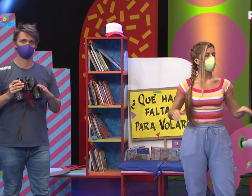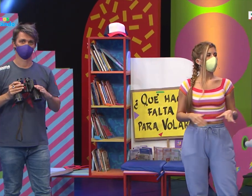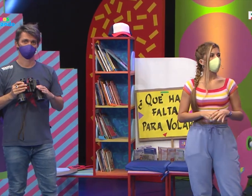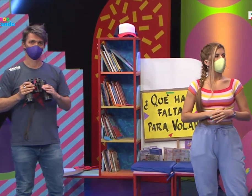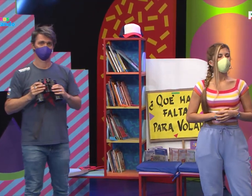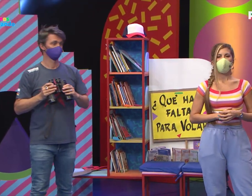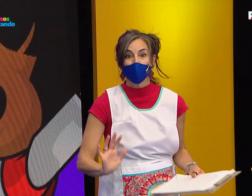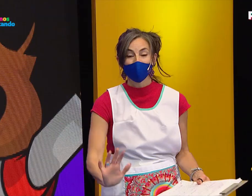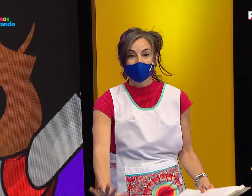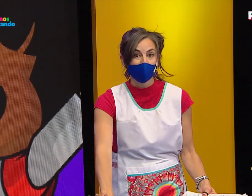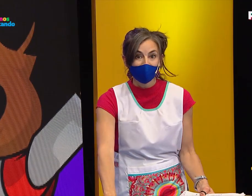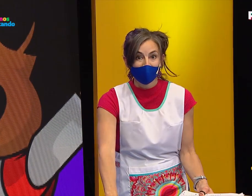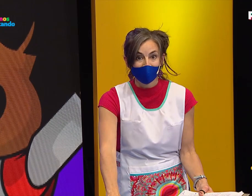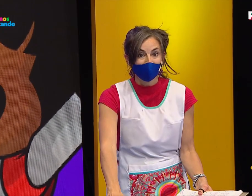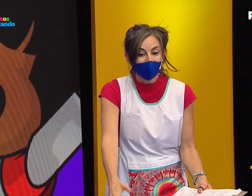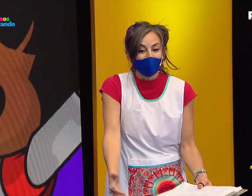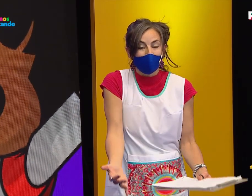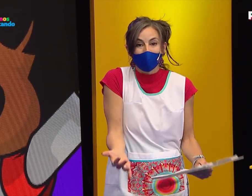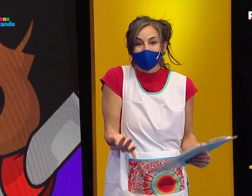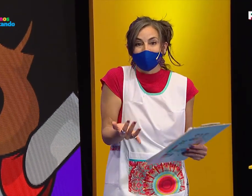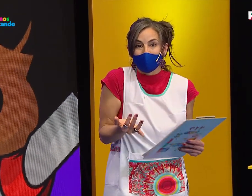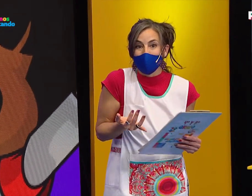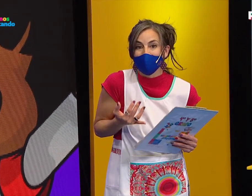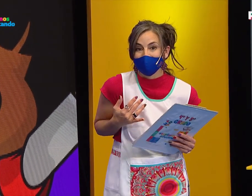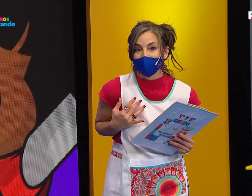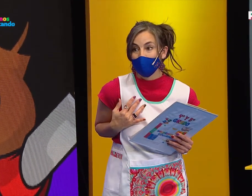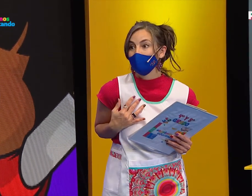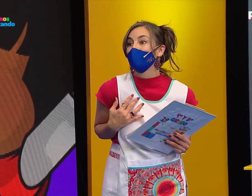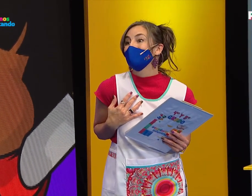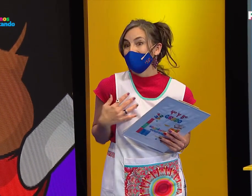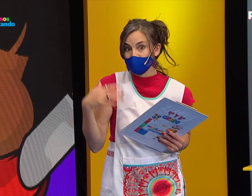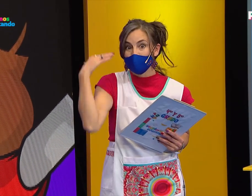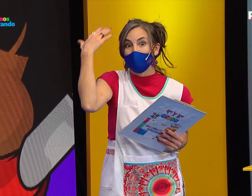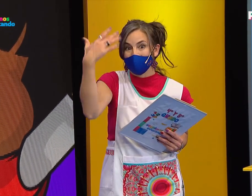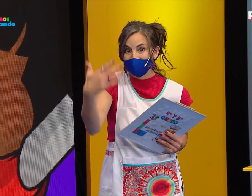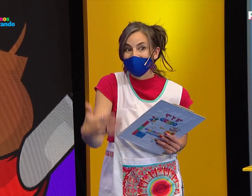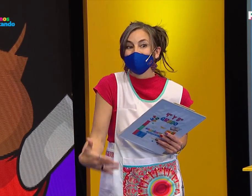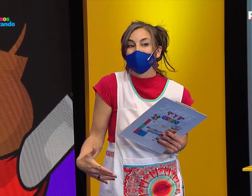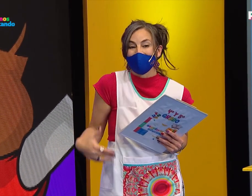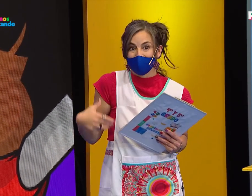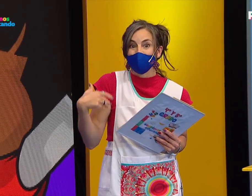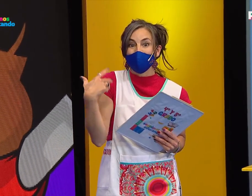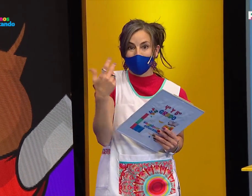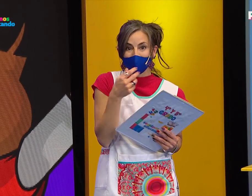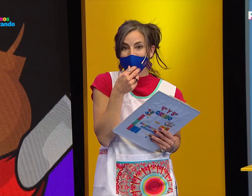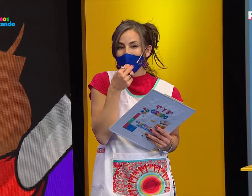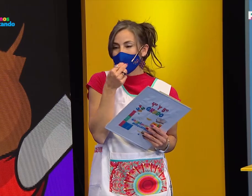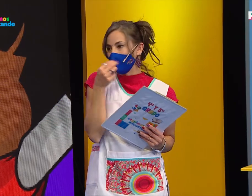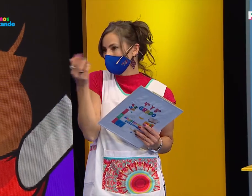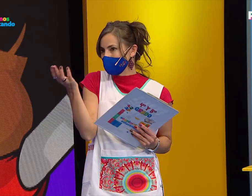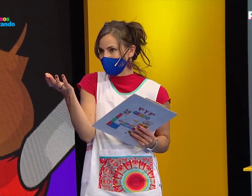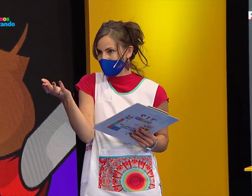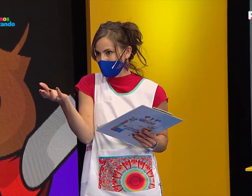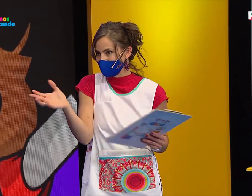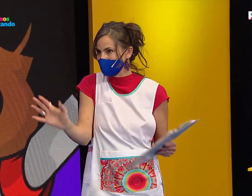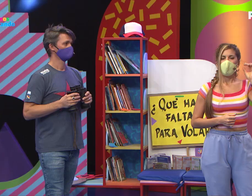como que se empujan de la superficie en la que están y las patas se repliegan hacia el cuerpo, que ayuda a mantener esto aerodinámico, como